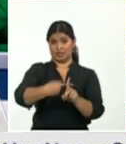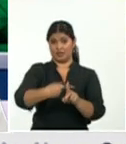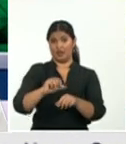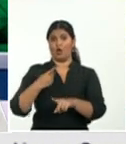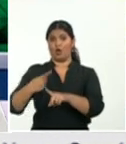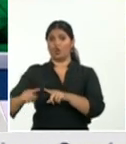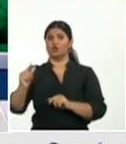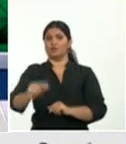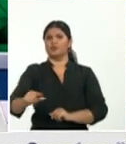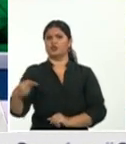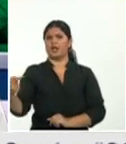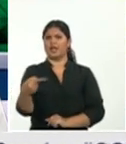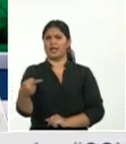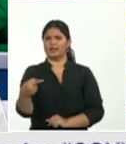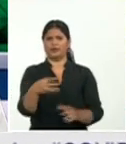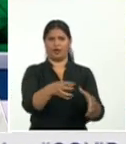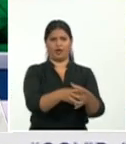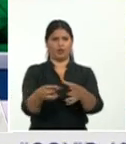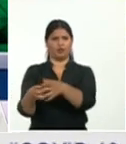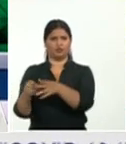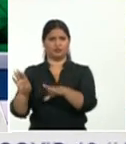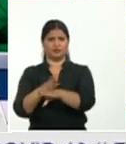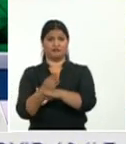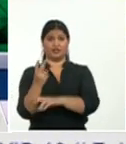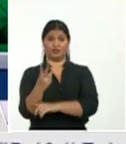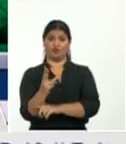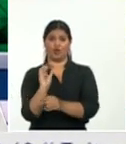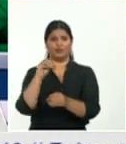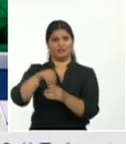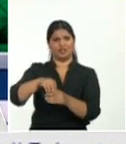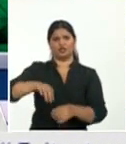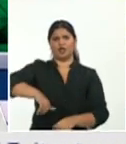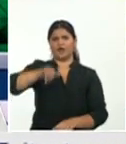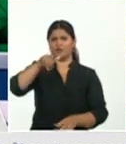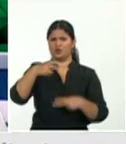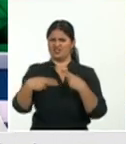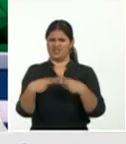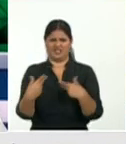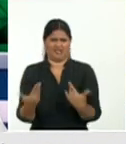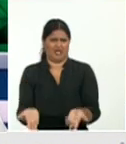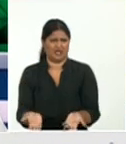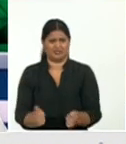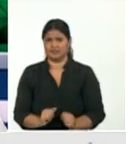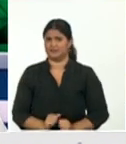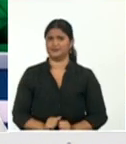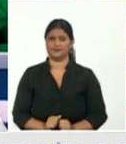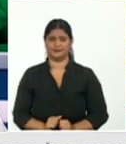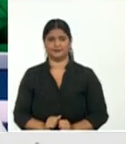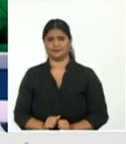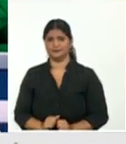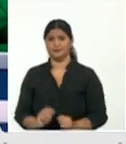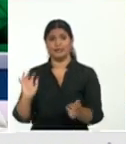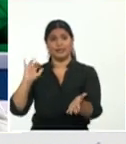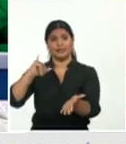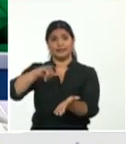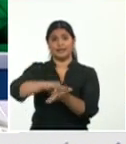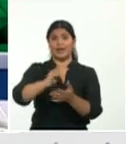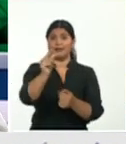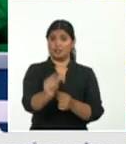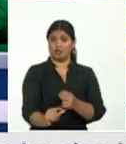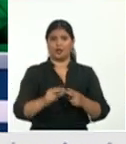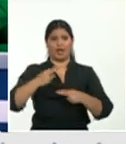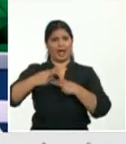un aislamiento. En el avión, cuando arriba se le hace el PCR, ahí mismo en el aeropuerto, de ahí van para